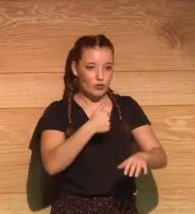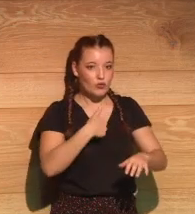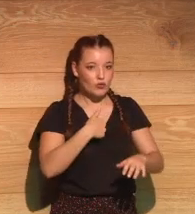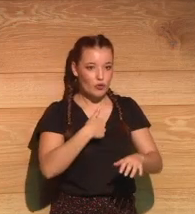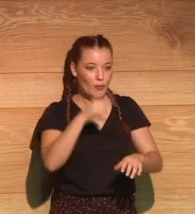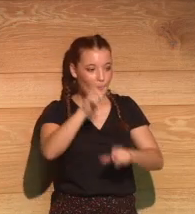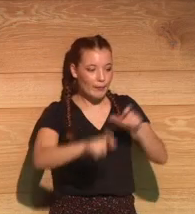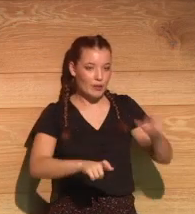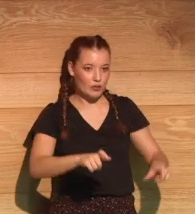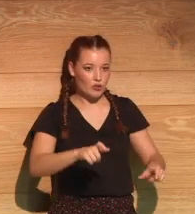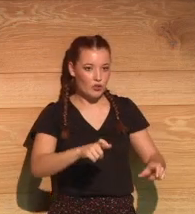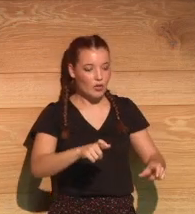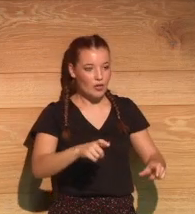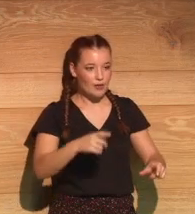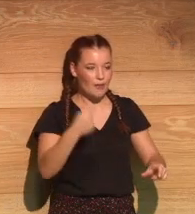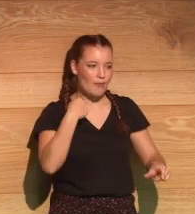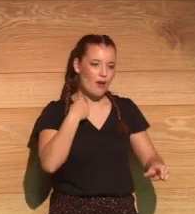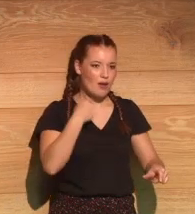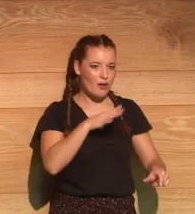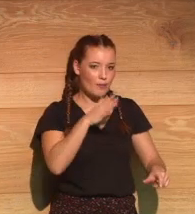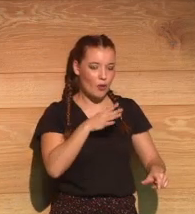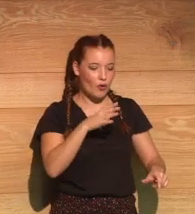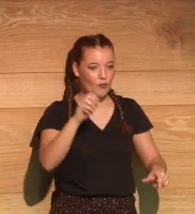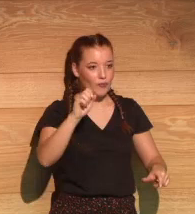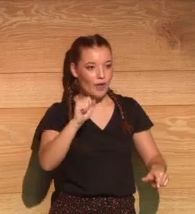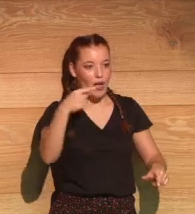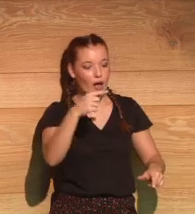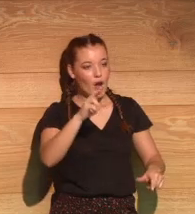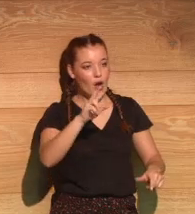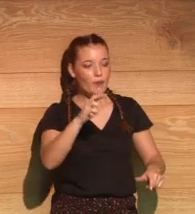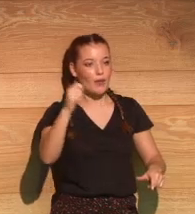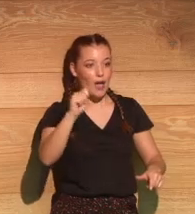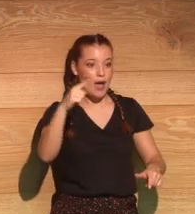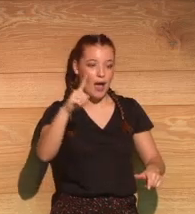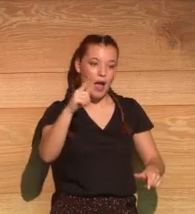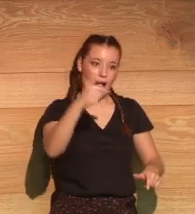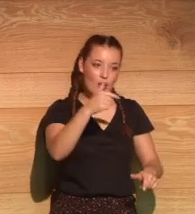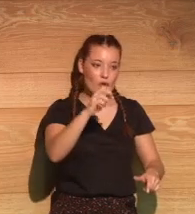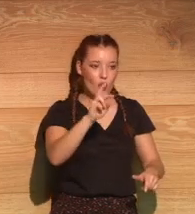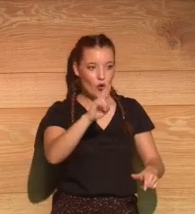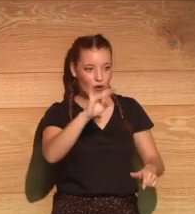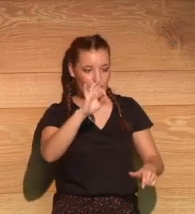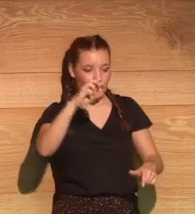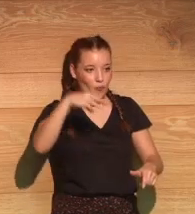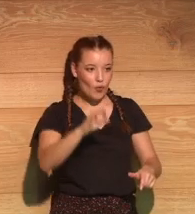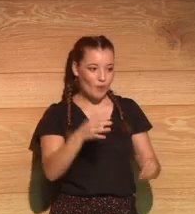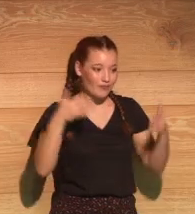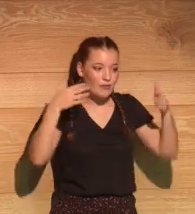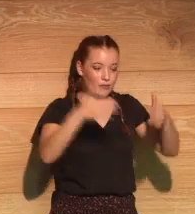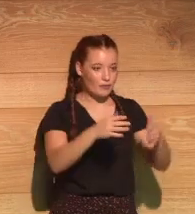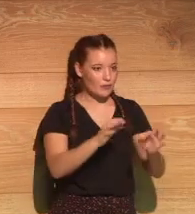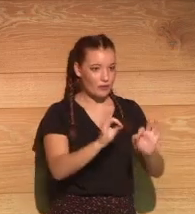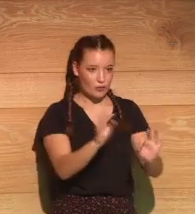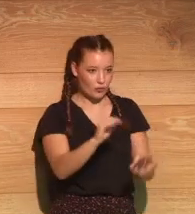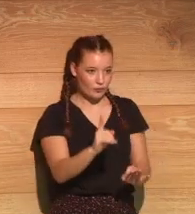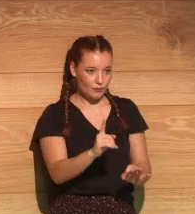el maldito algoritmo de Facebook que viraliza justamente el post polémico que no quería ir dirigido en concreto a ellos, ¿no? Entonces, han